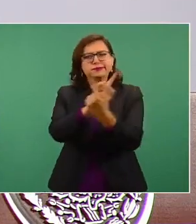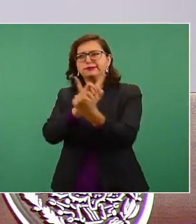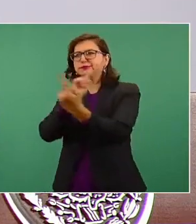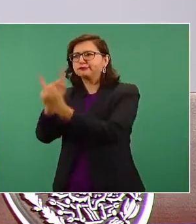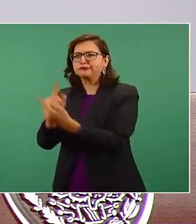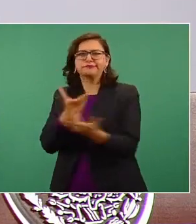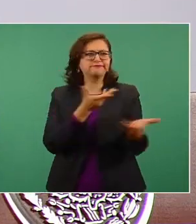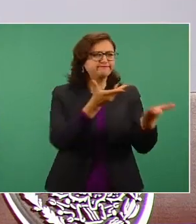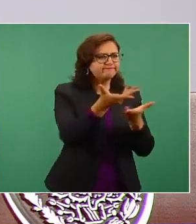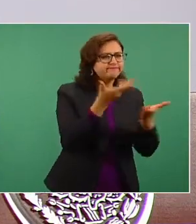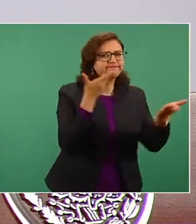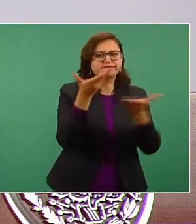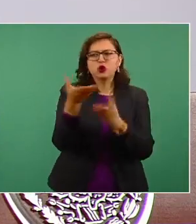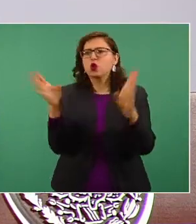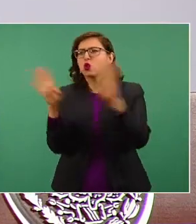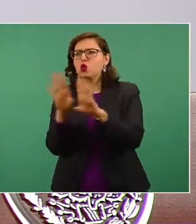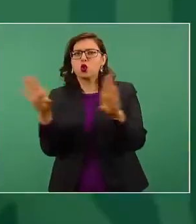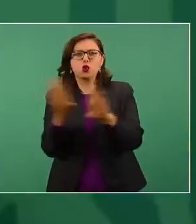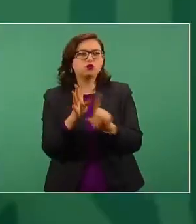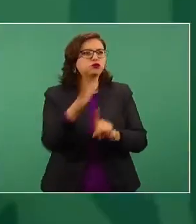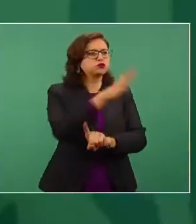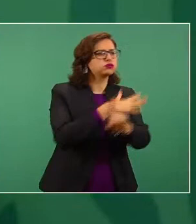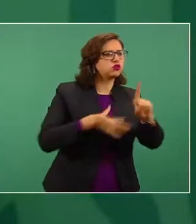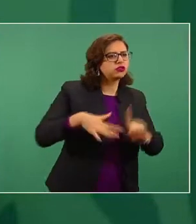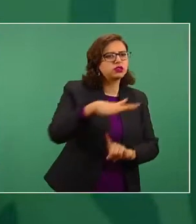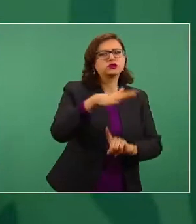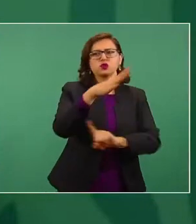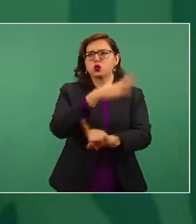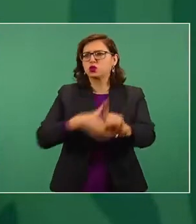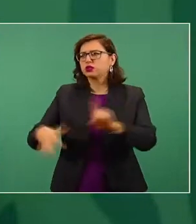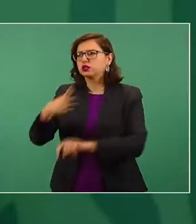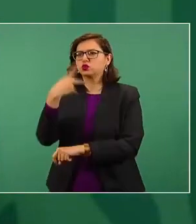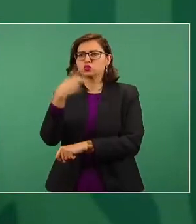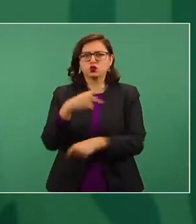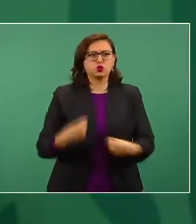para cuidar las vidas de las mujeres que más lo